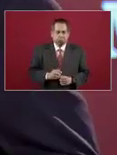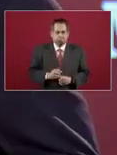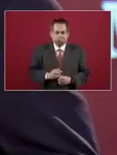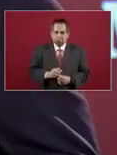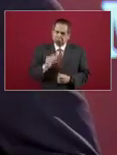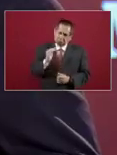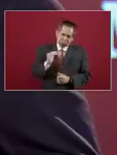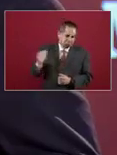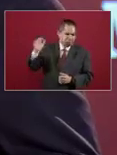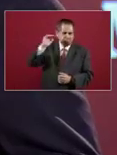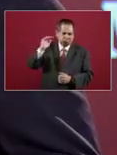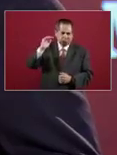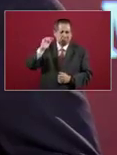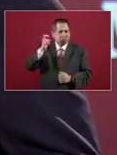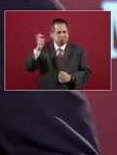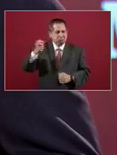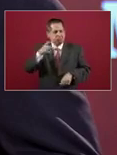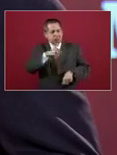menores.